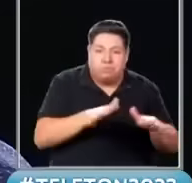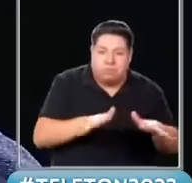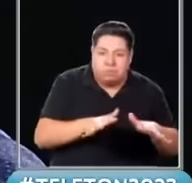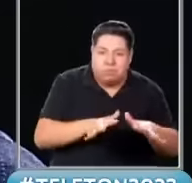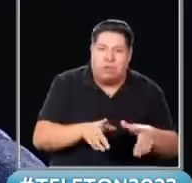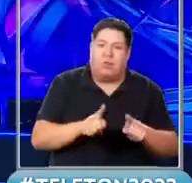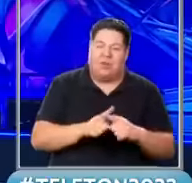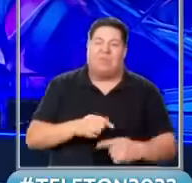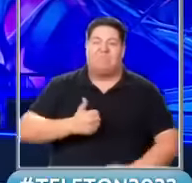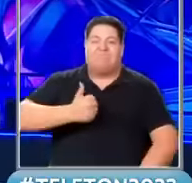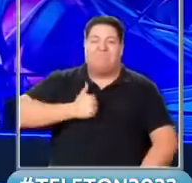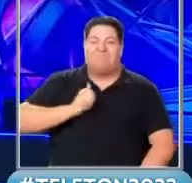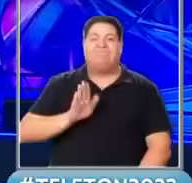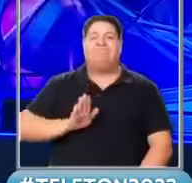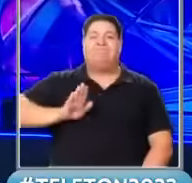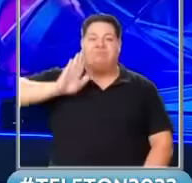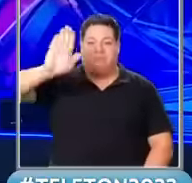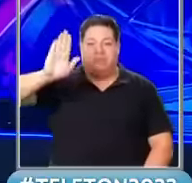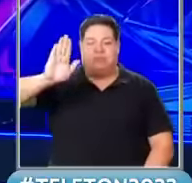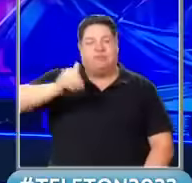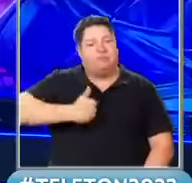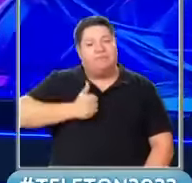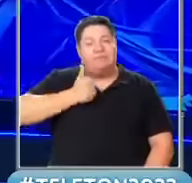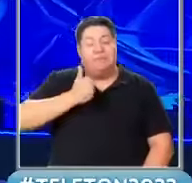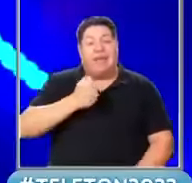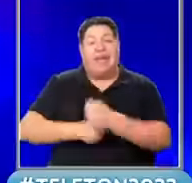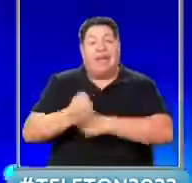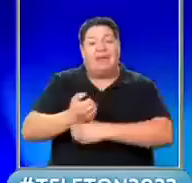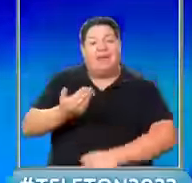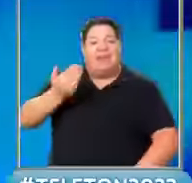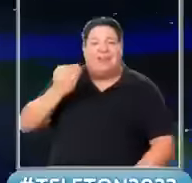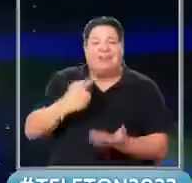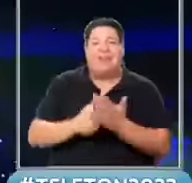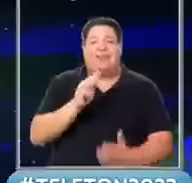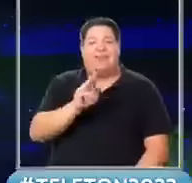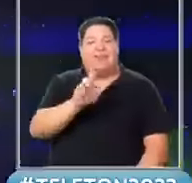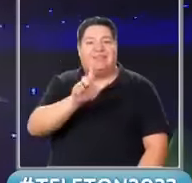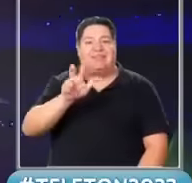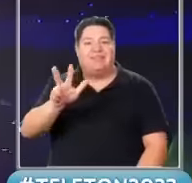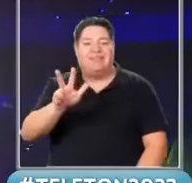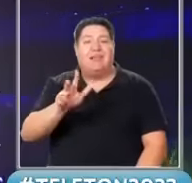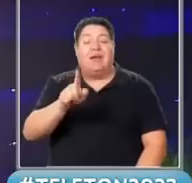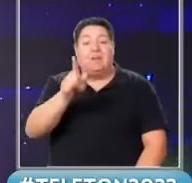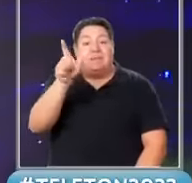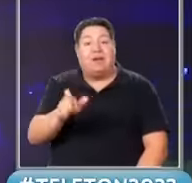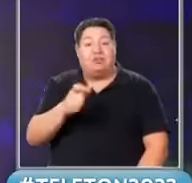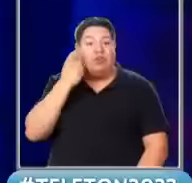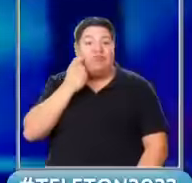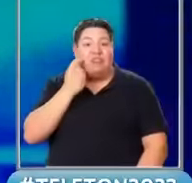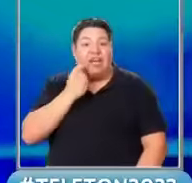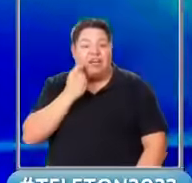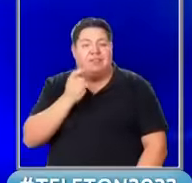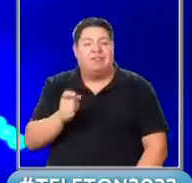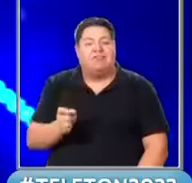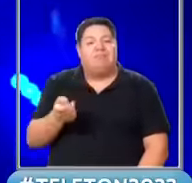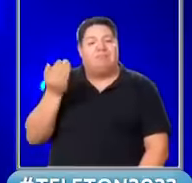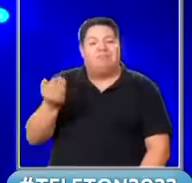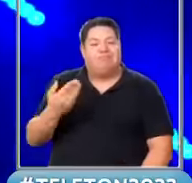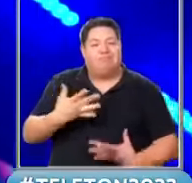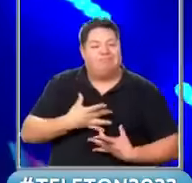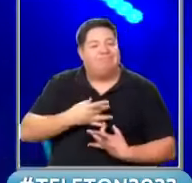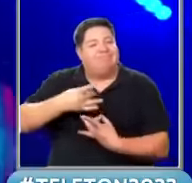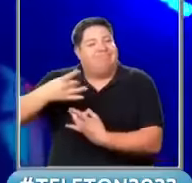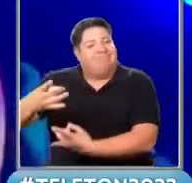dicho presente. Fue el año 1978 cuando Mario, don Francisco, me invitó